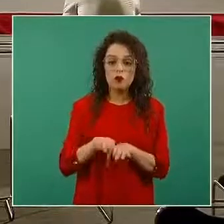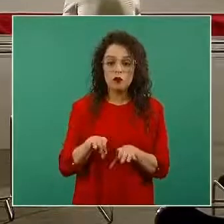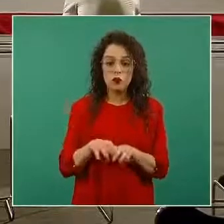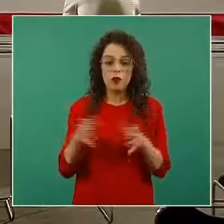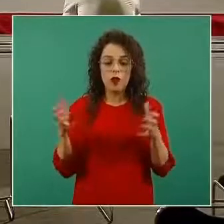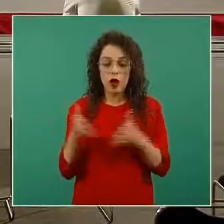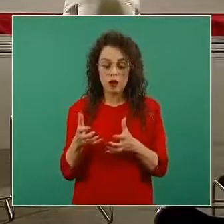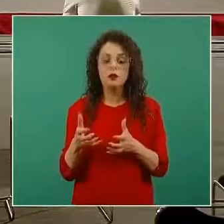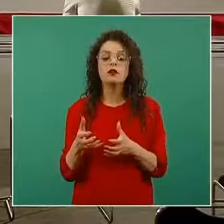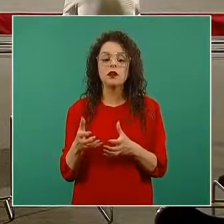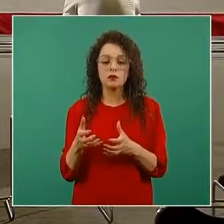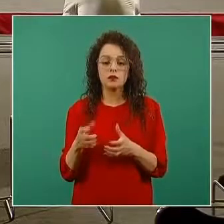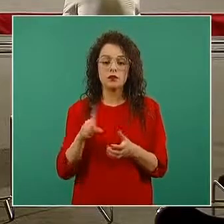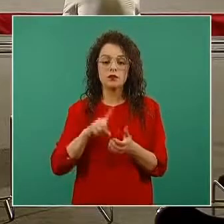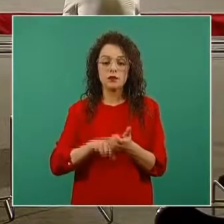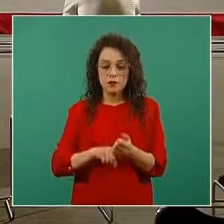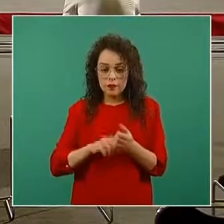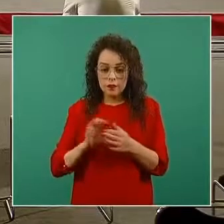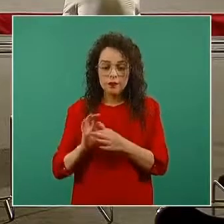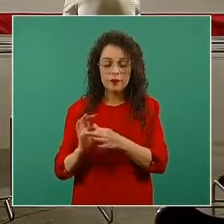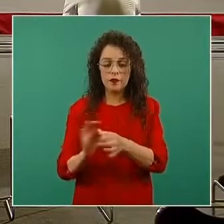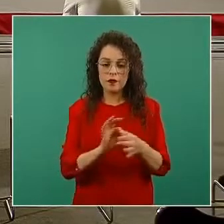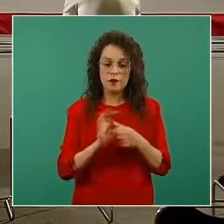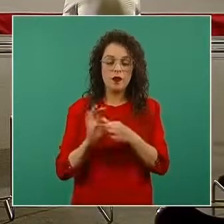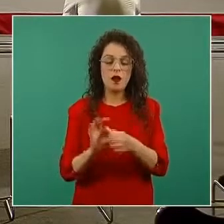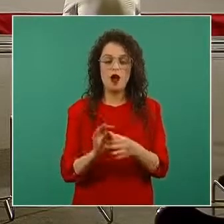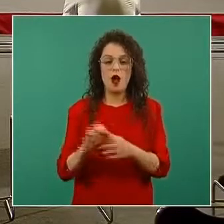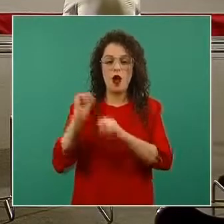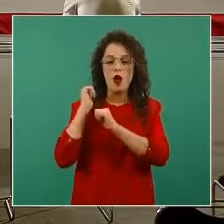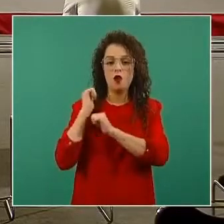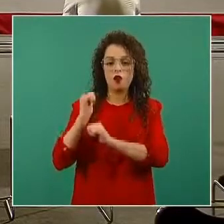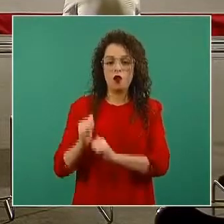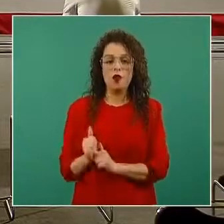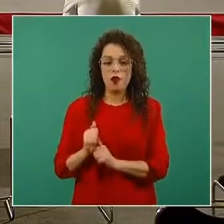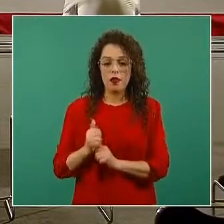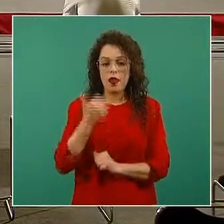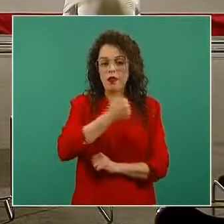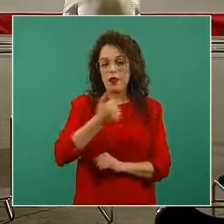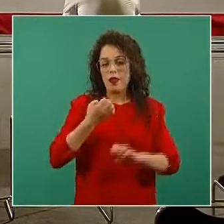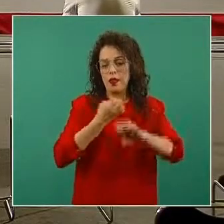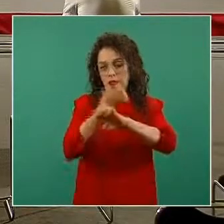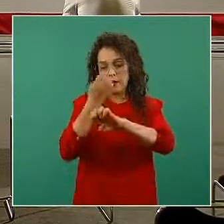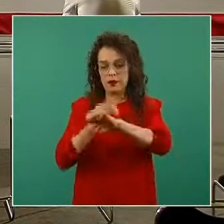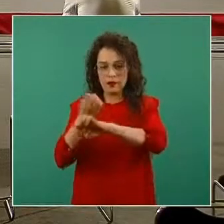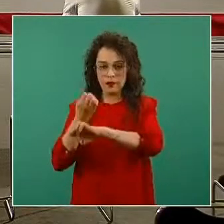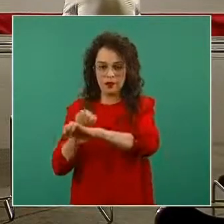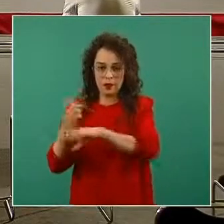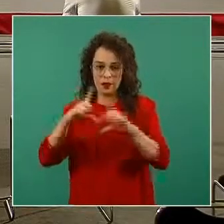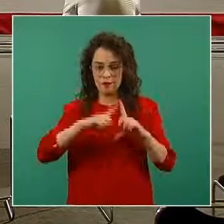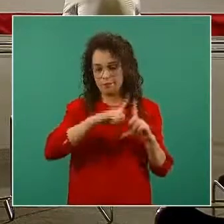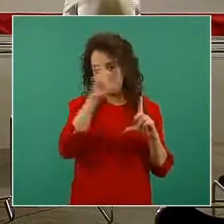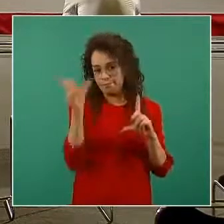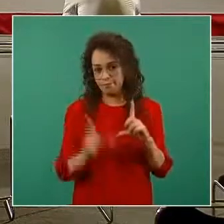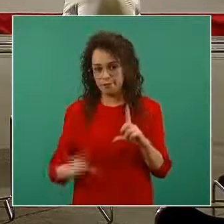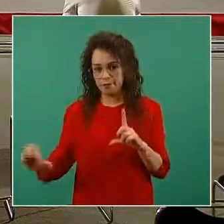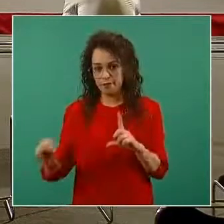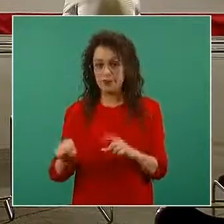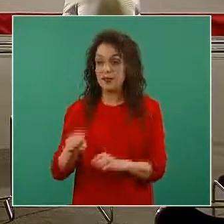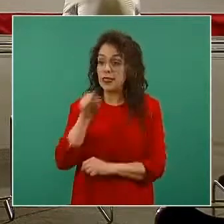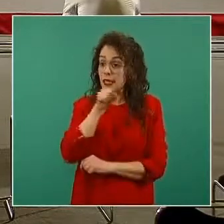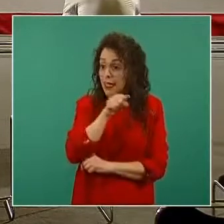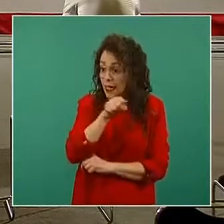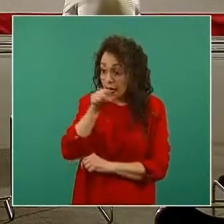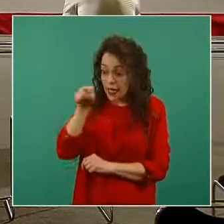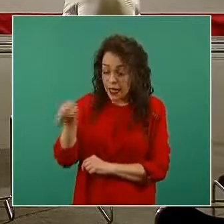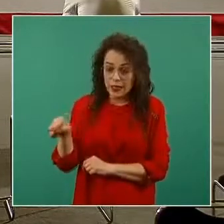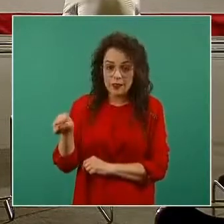en coordinación con las autoridades de las entidades federativas. De ahí que sean ellas las que en su